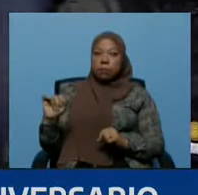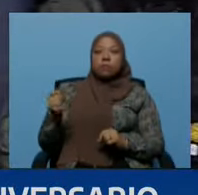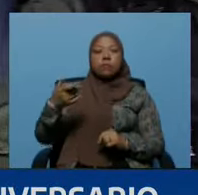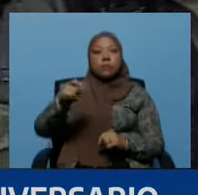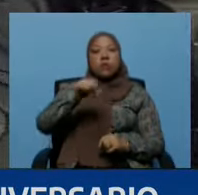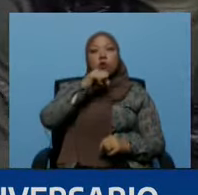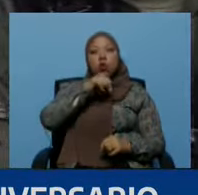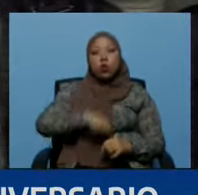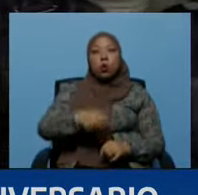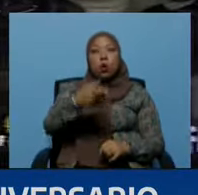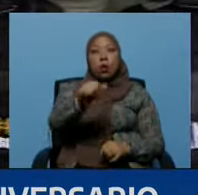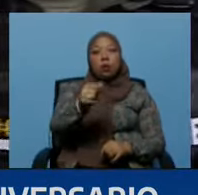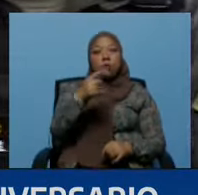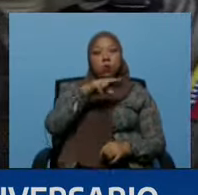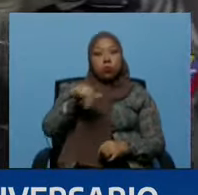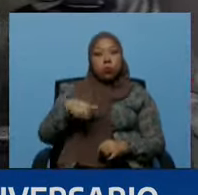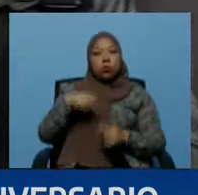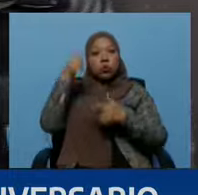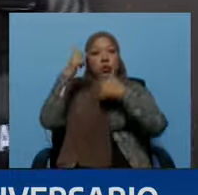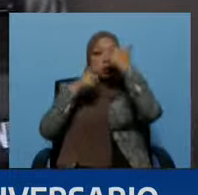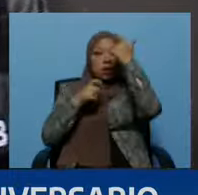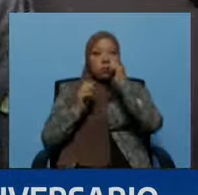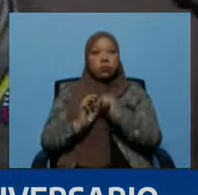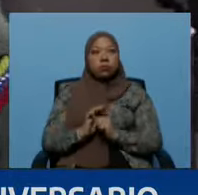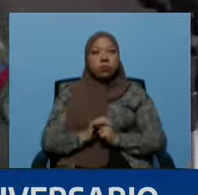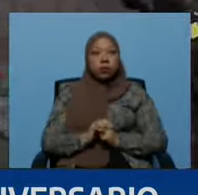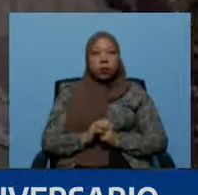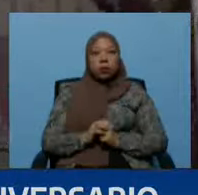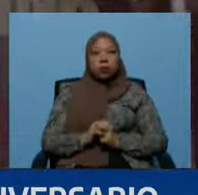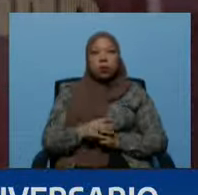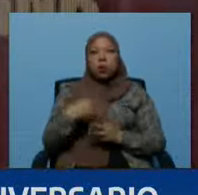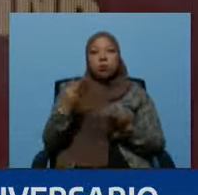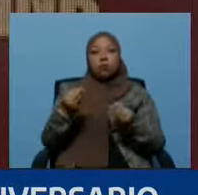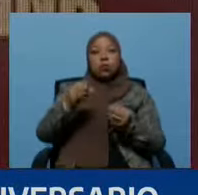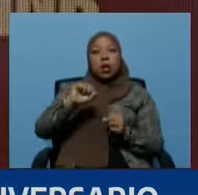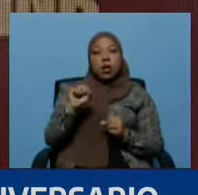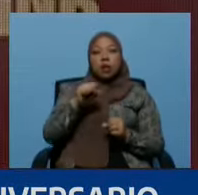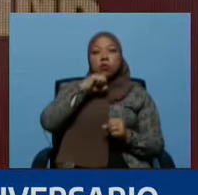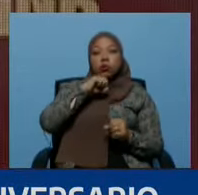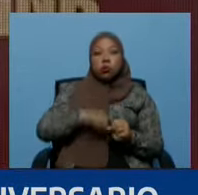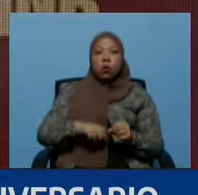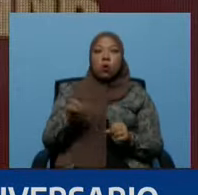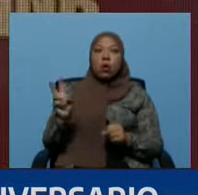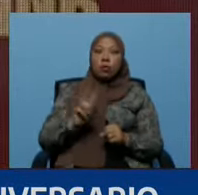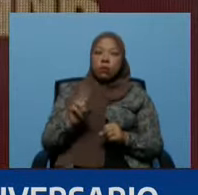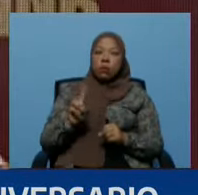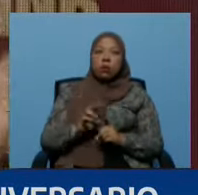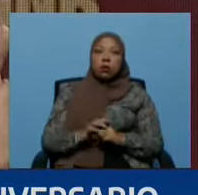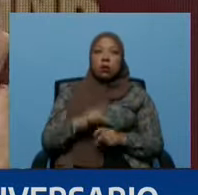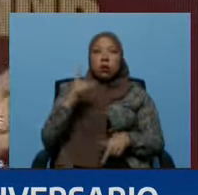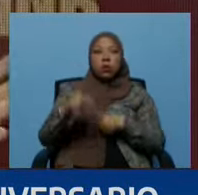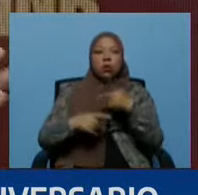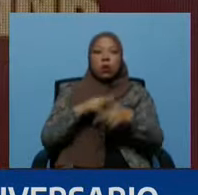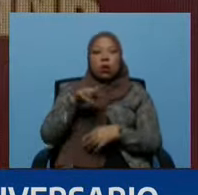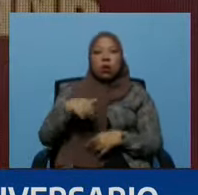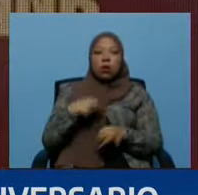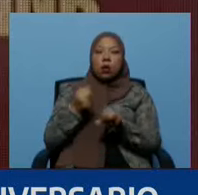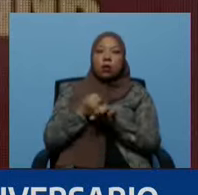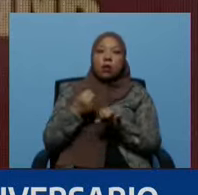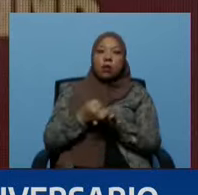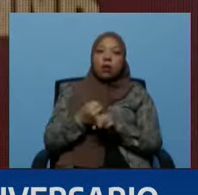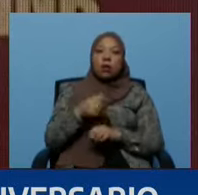Bastante historia hay aquí, diría nuestro comandante Chávez. Bastante historia y bastante de todo hay aquí.